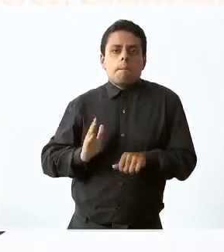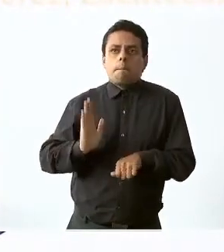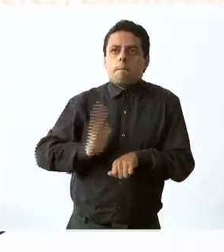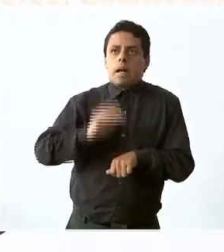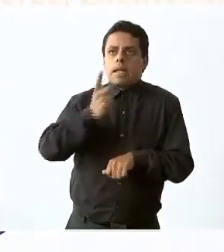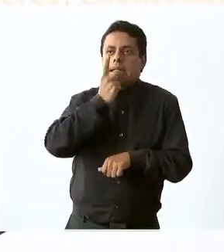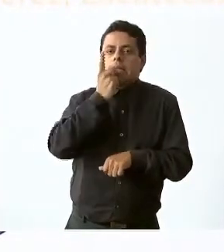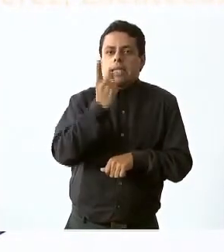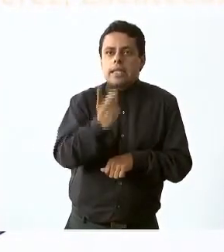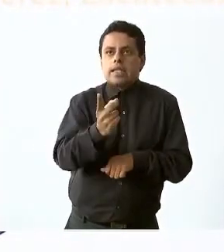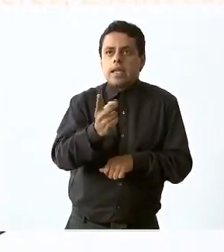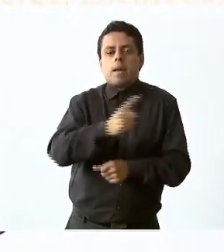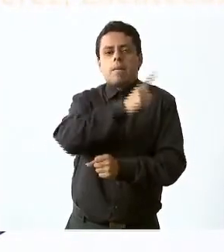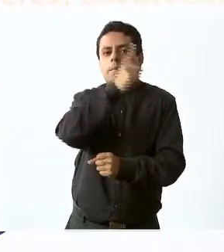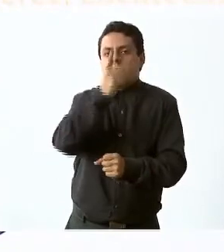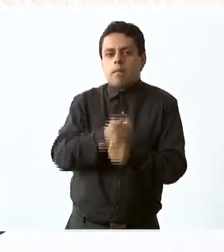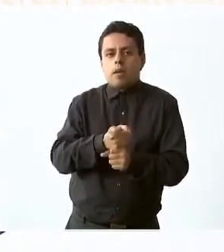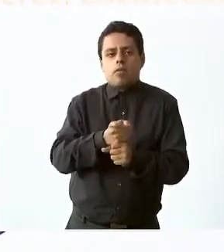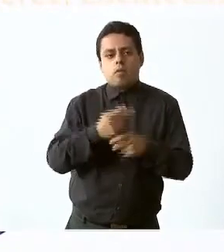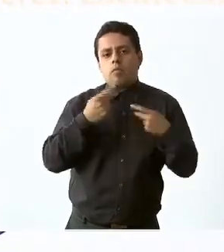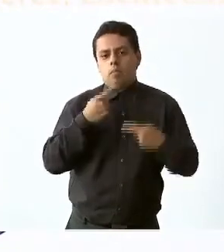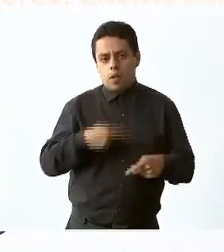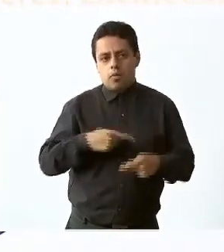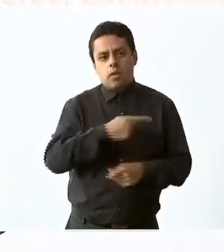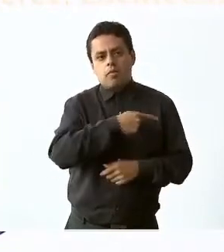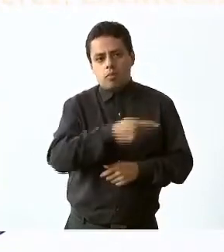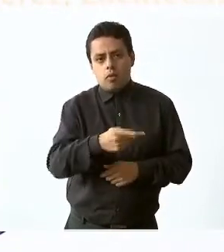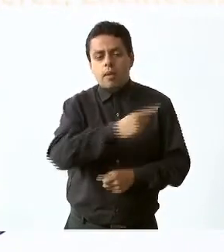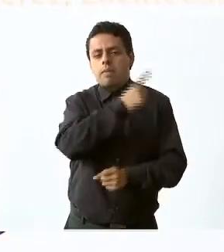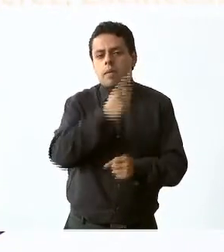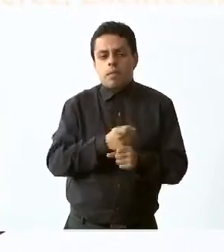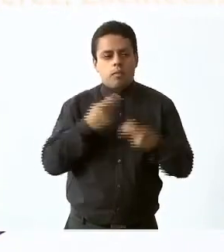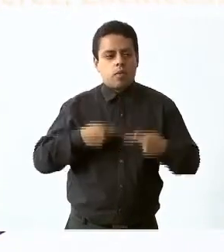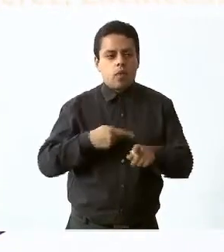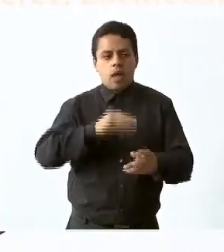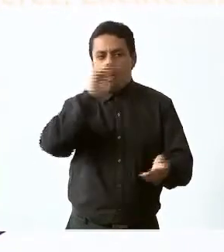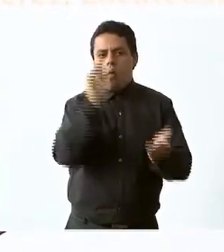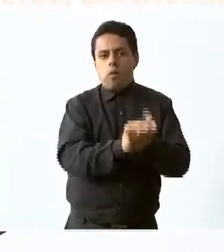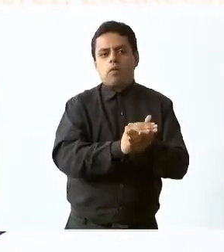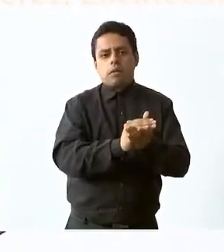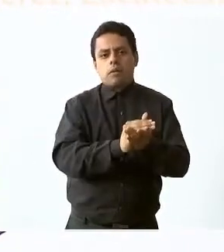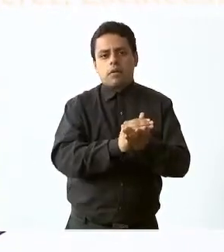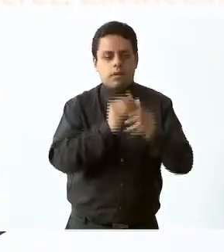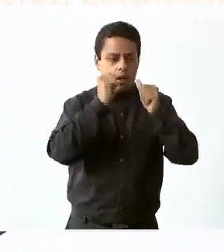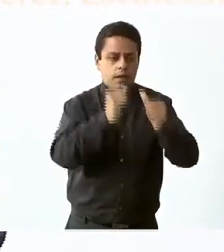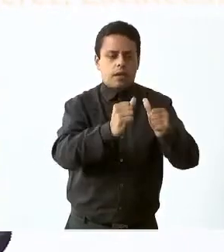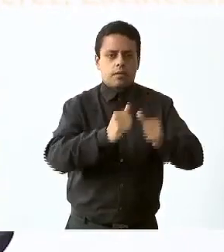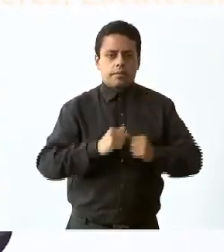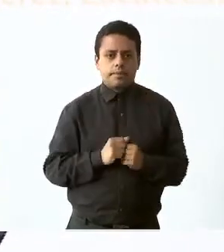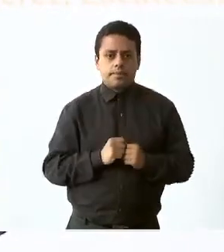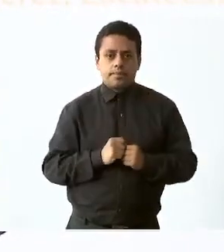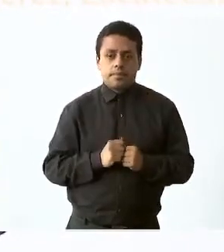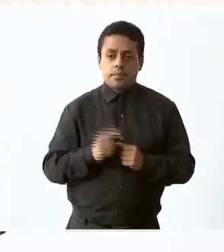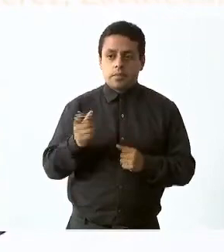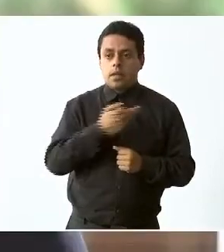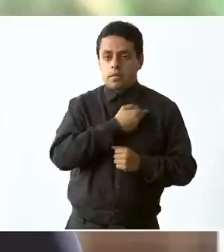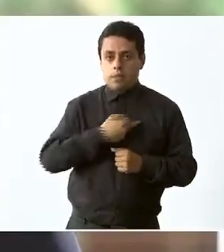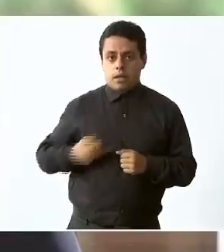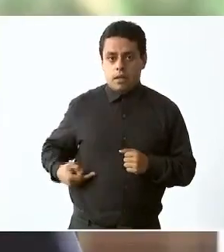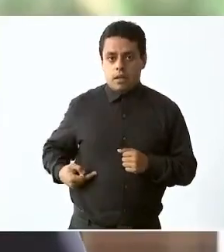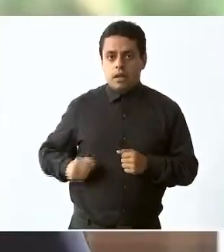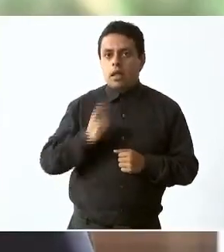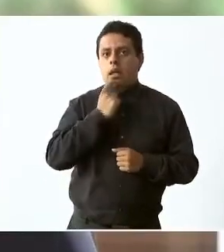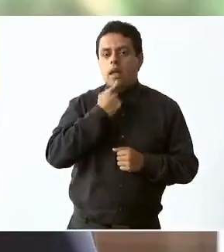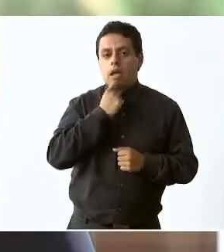bien de todos, primero los pobres, primero los olvidados. Gracias a la visión del presidente de México, Andrés Manuel